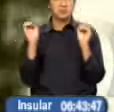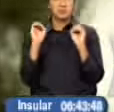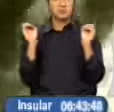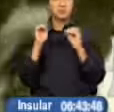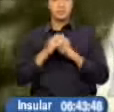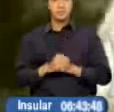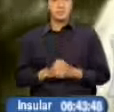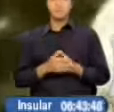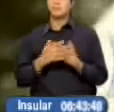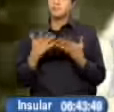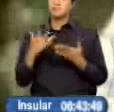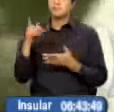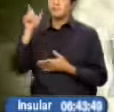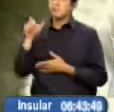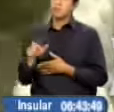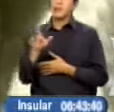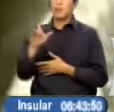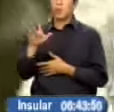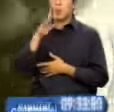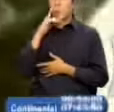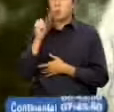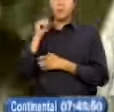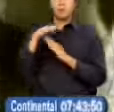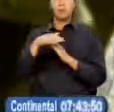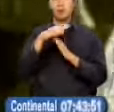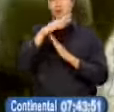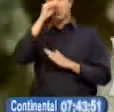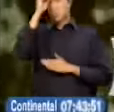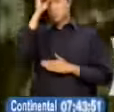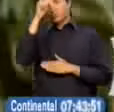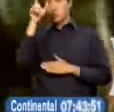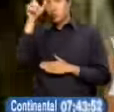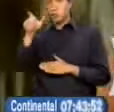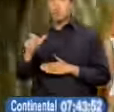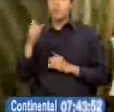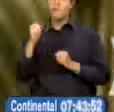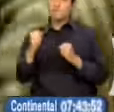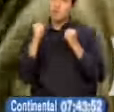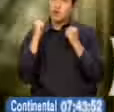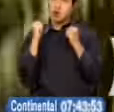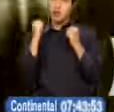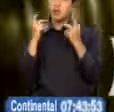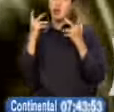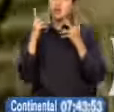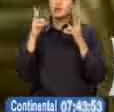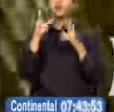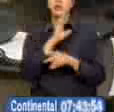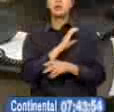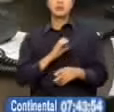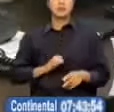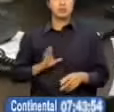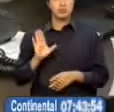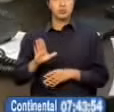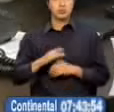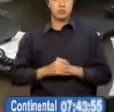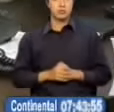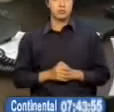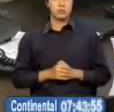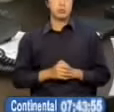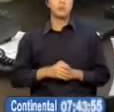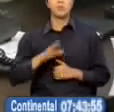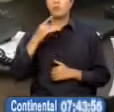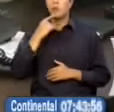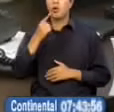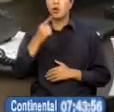y por eso lo define como un hombre pacífico inteligente y a la vez de fuertes convicciones cristianas por ejemplo en las